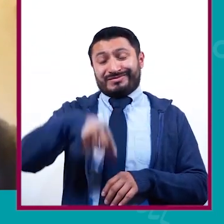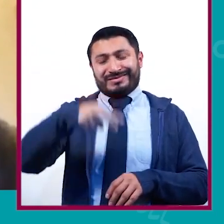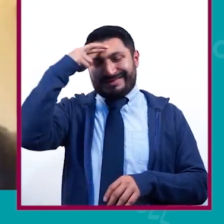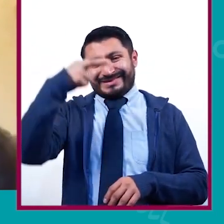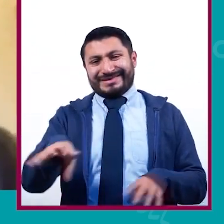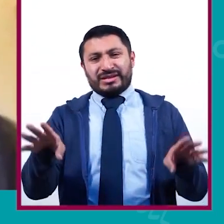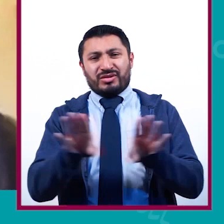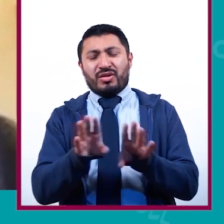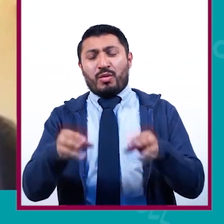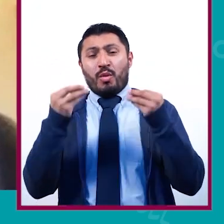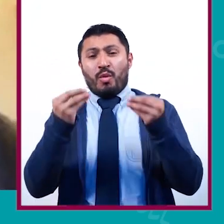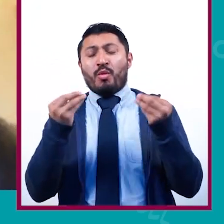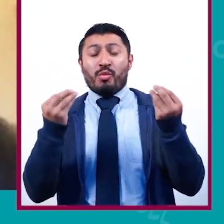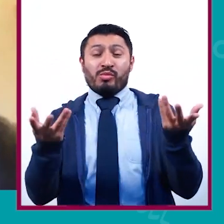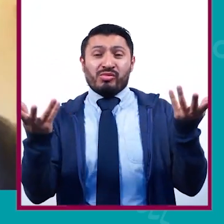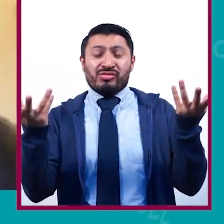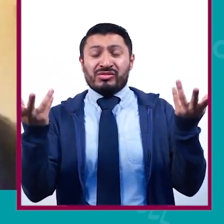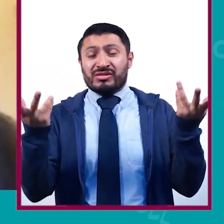de nuestros